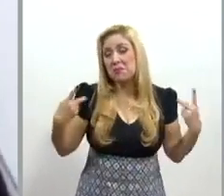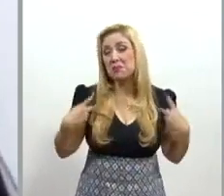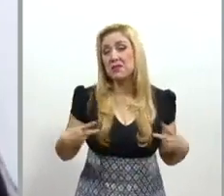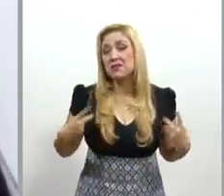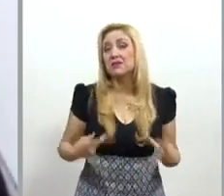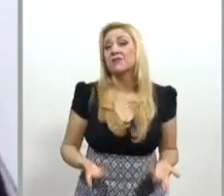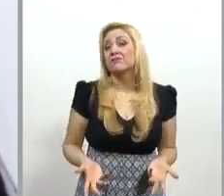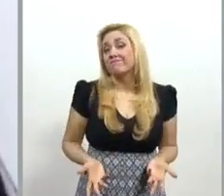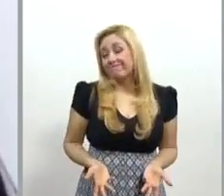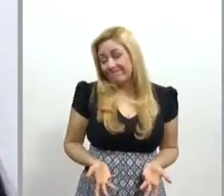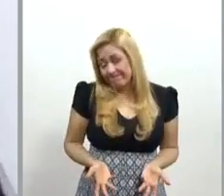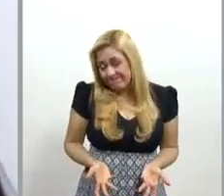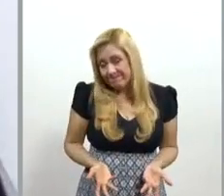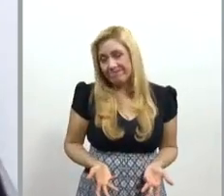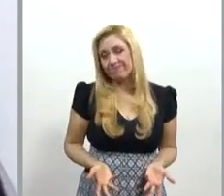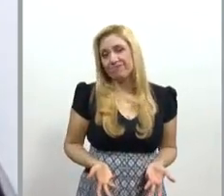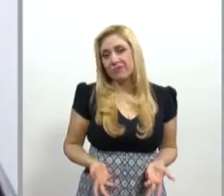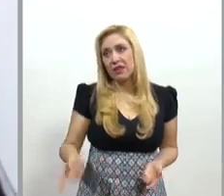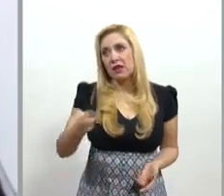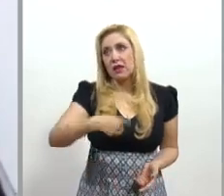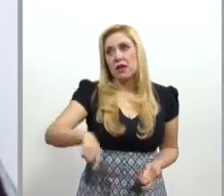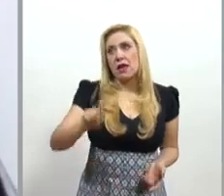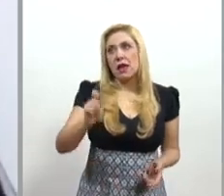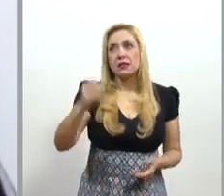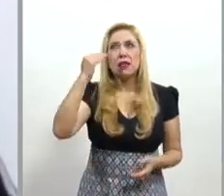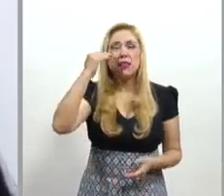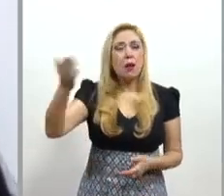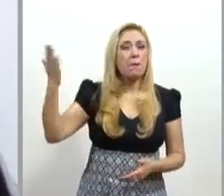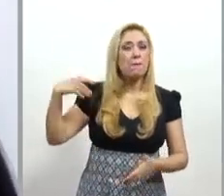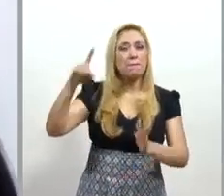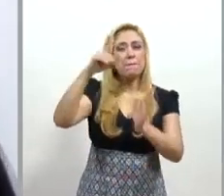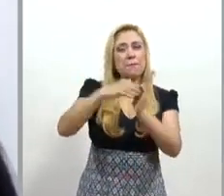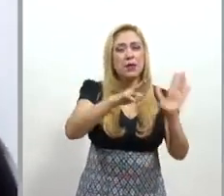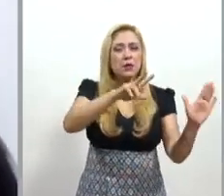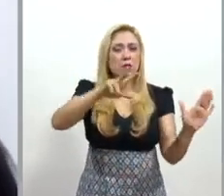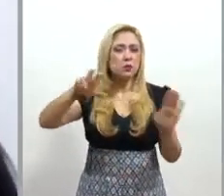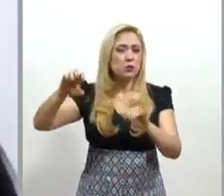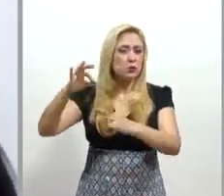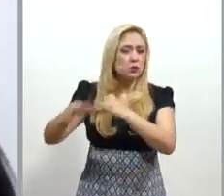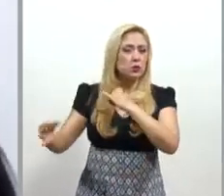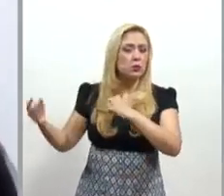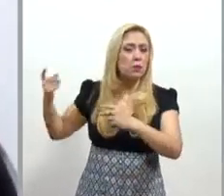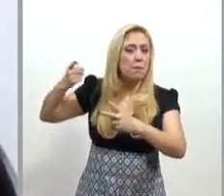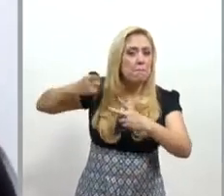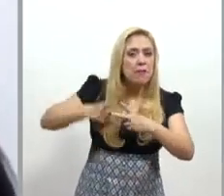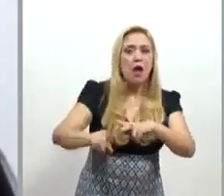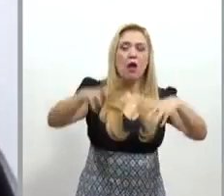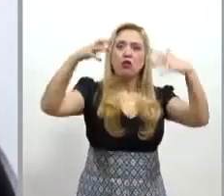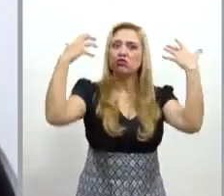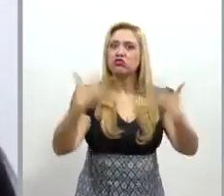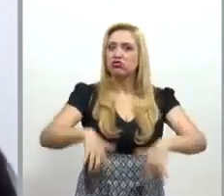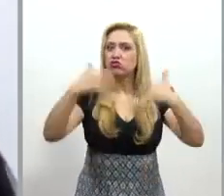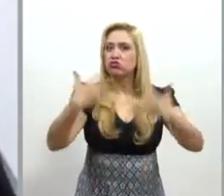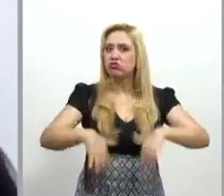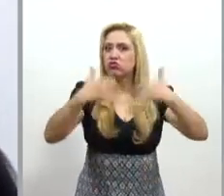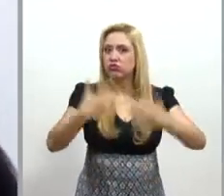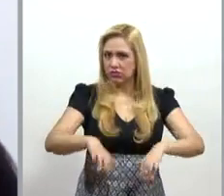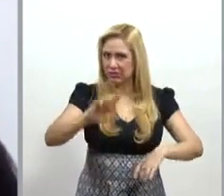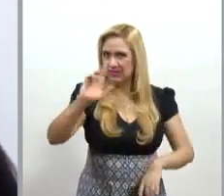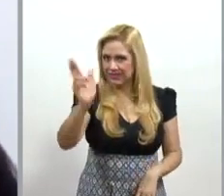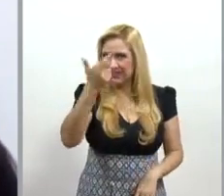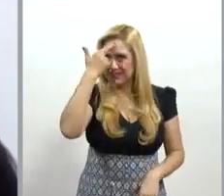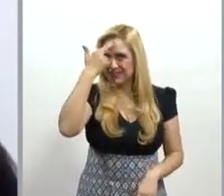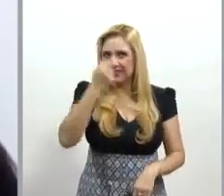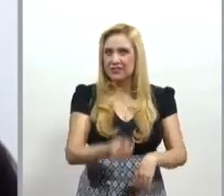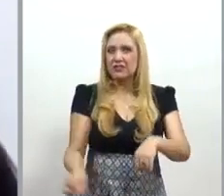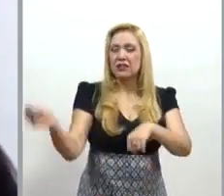Y eso significa que desde más o menos el siglo XIX hay una serie de actividades humanas, que son actividades económicas,